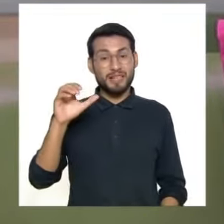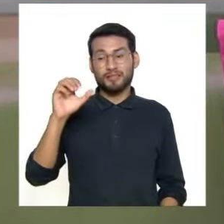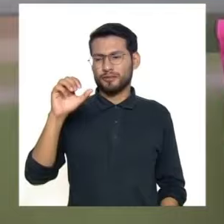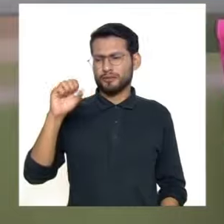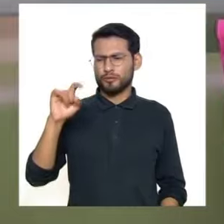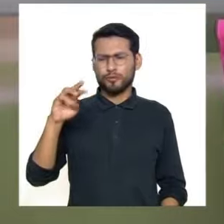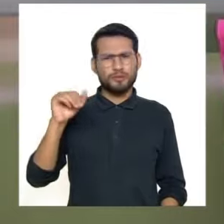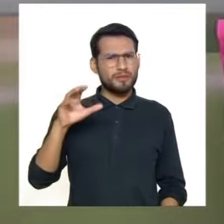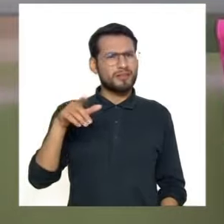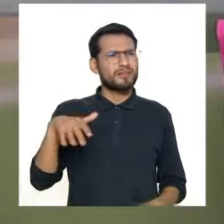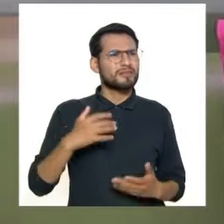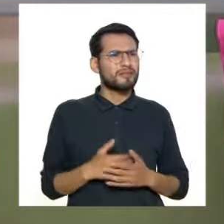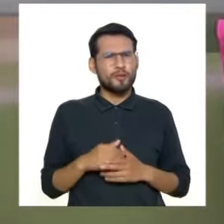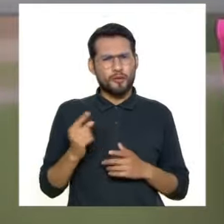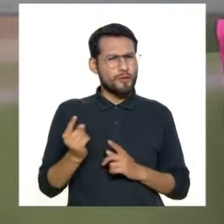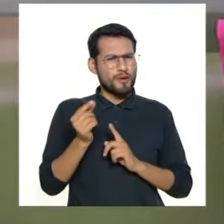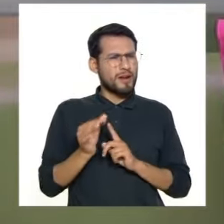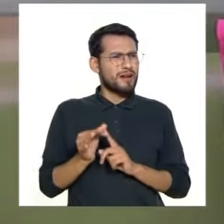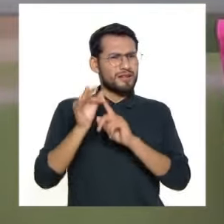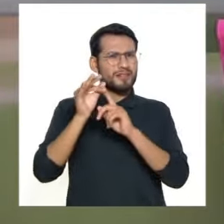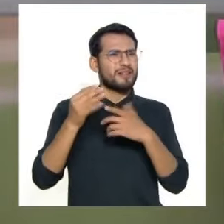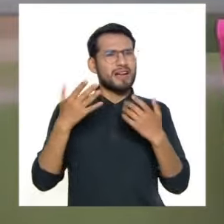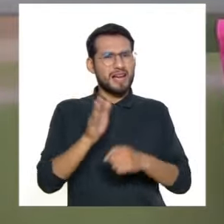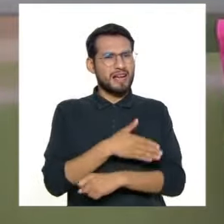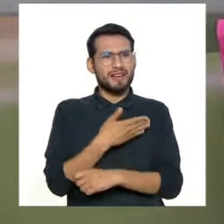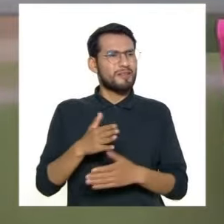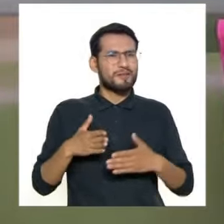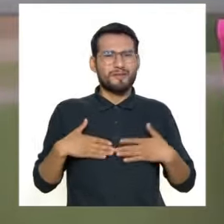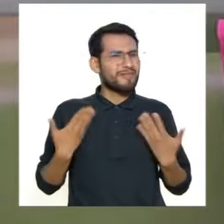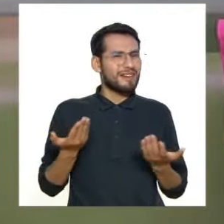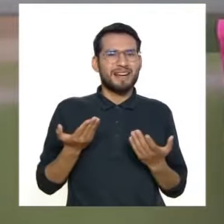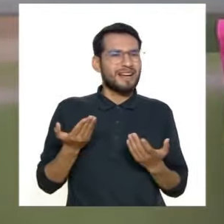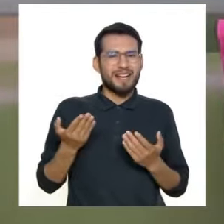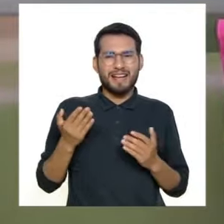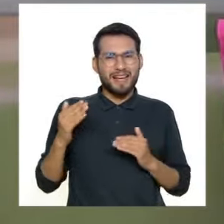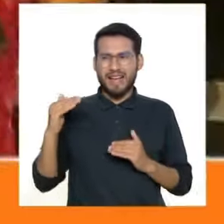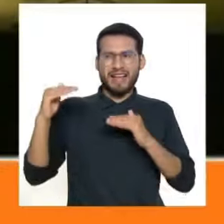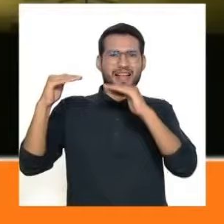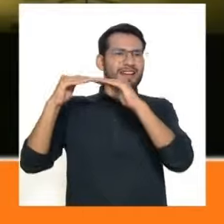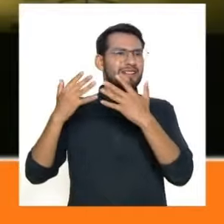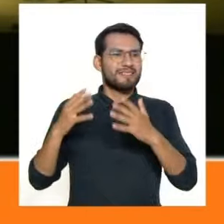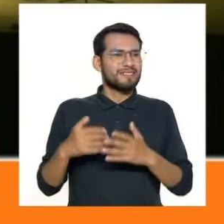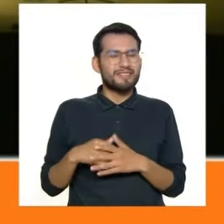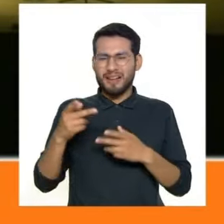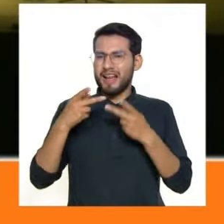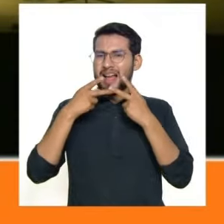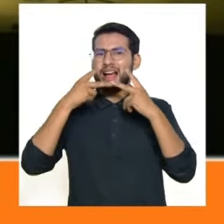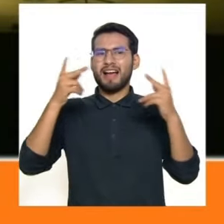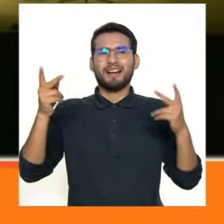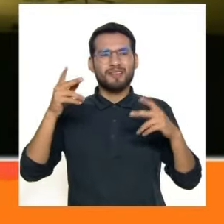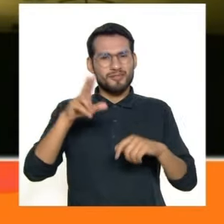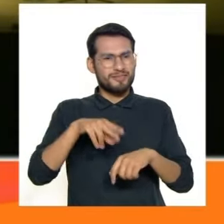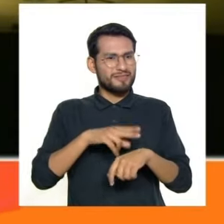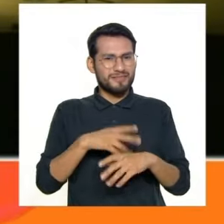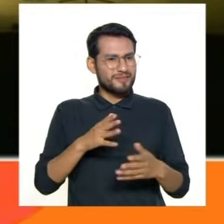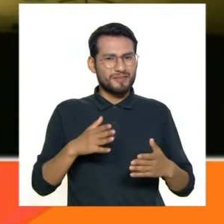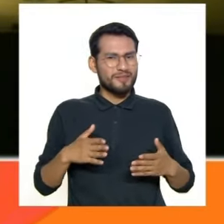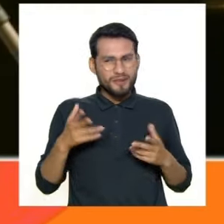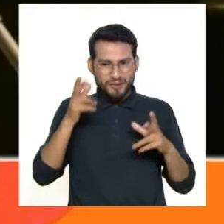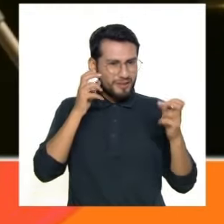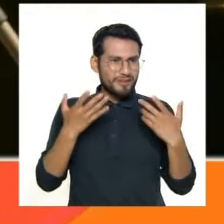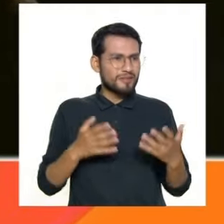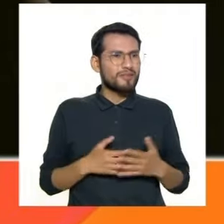guanco son prácticamente únicas son canciones que no se cantan así n más no no están en los escenarios este comúnmente no los